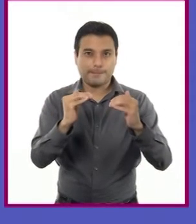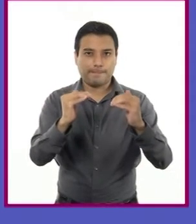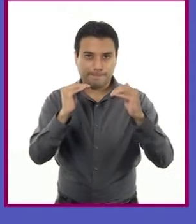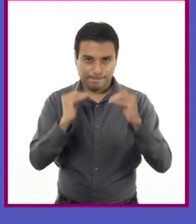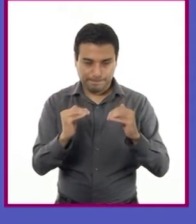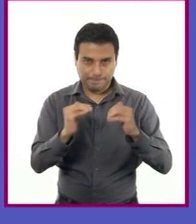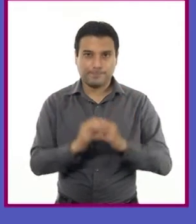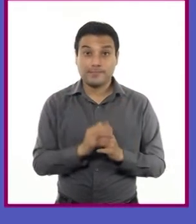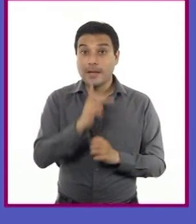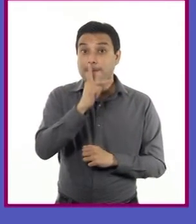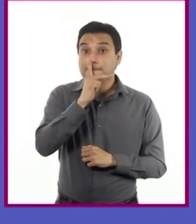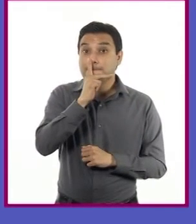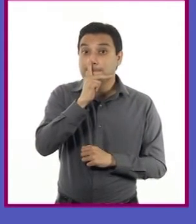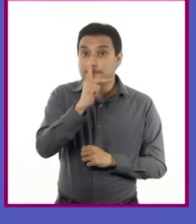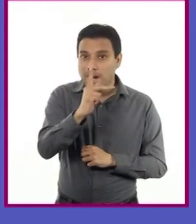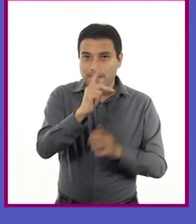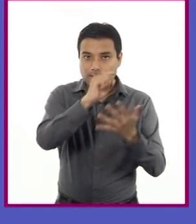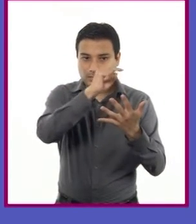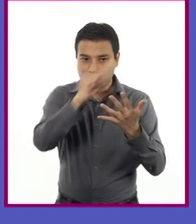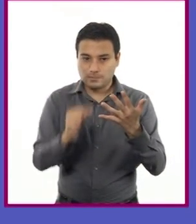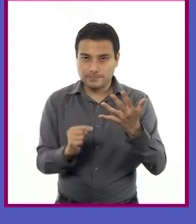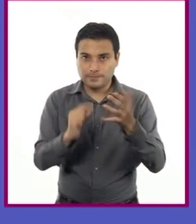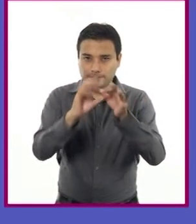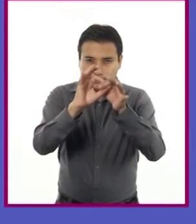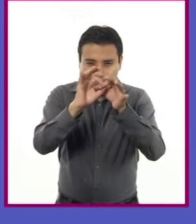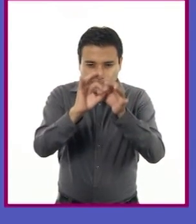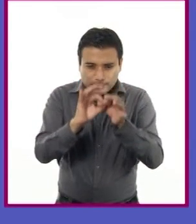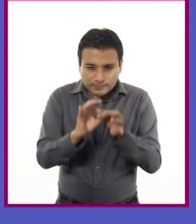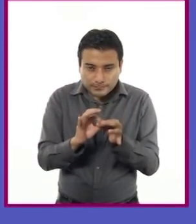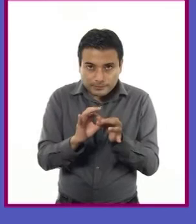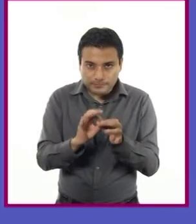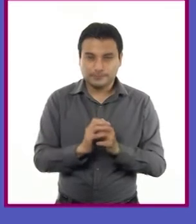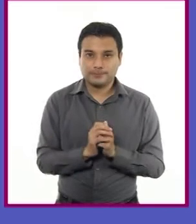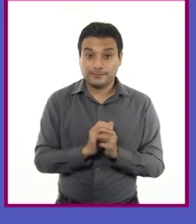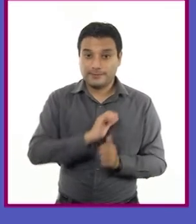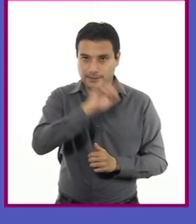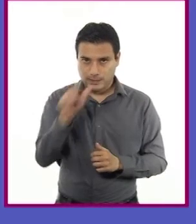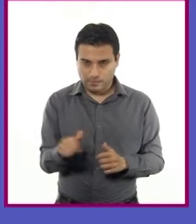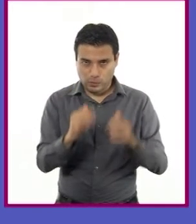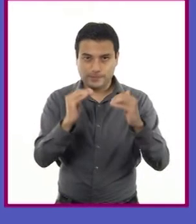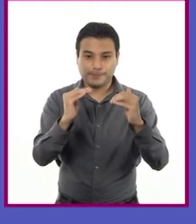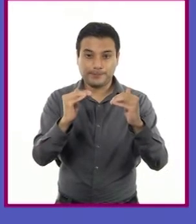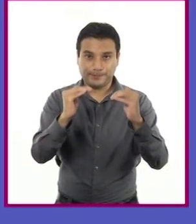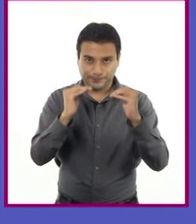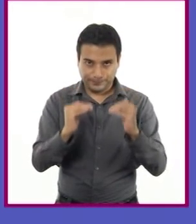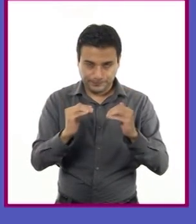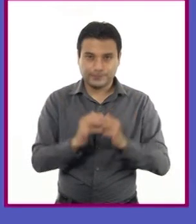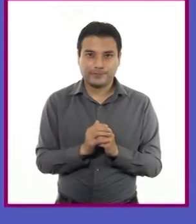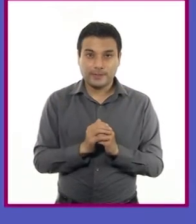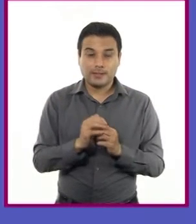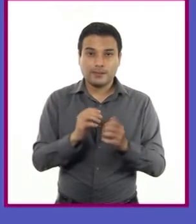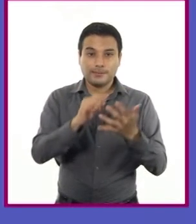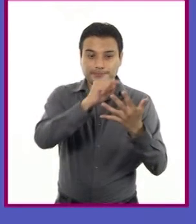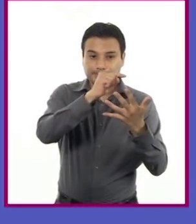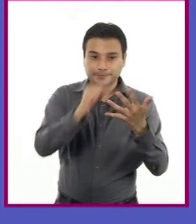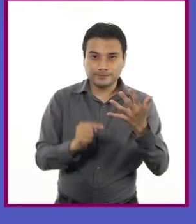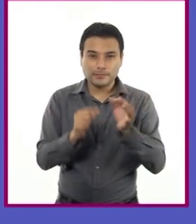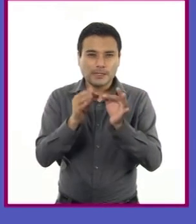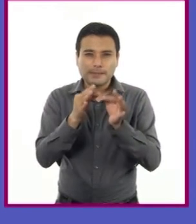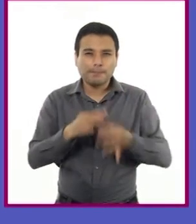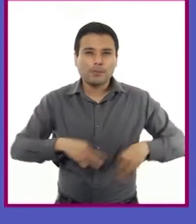los conceptos que tengan alguna relación. Organizar por orden de importancia y de